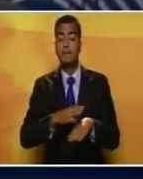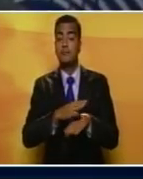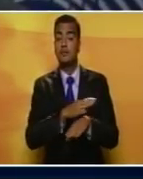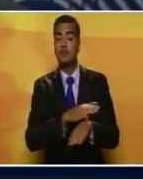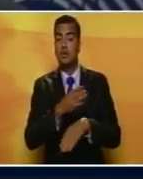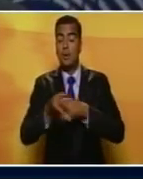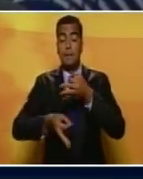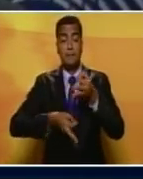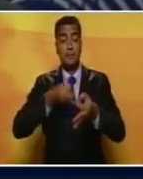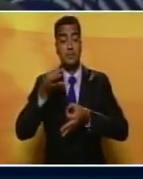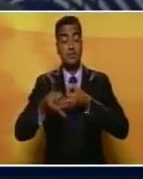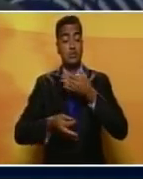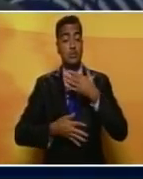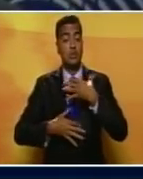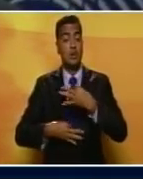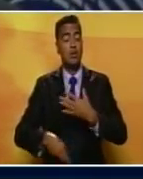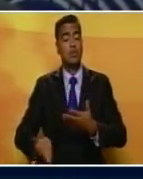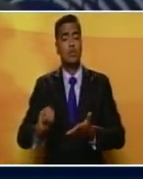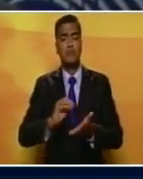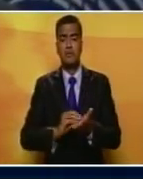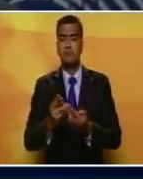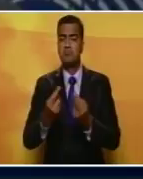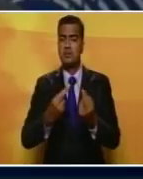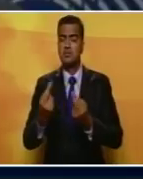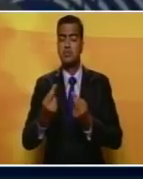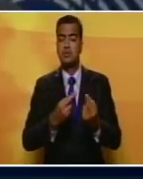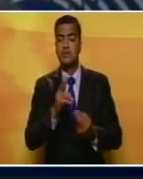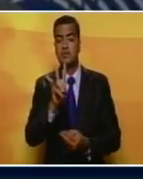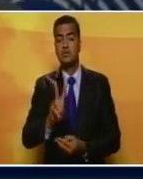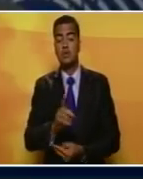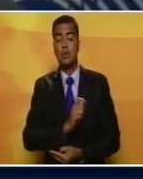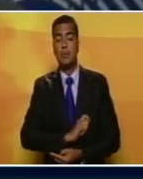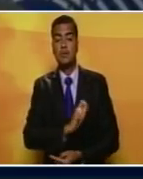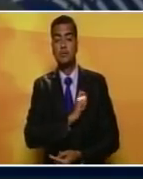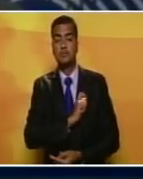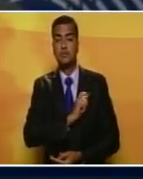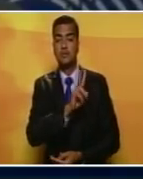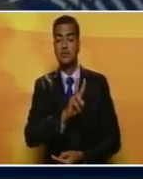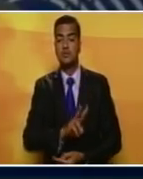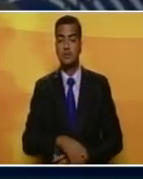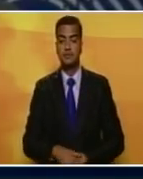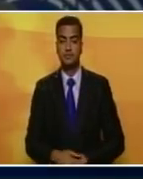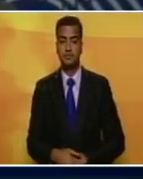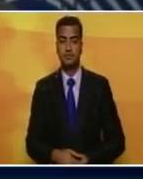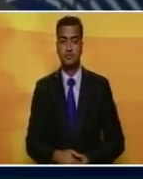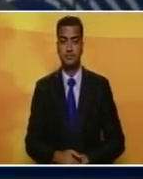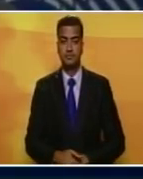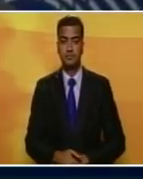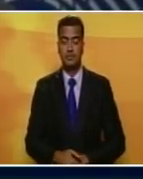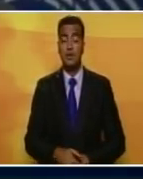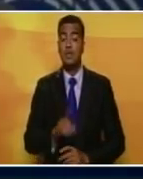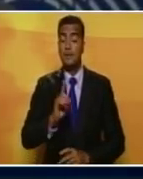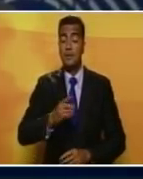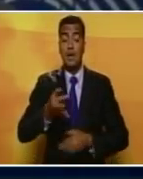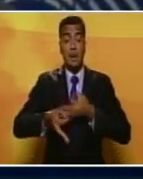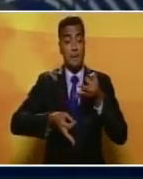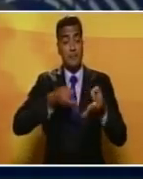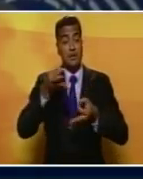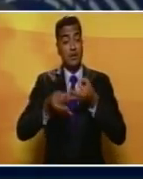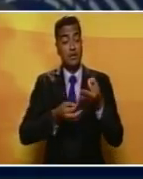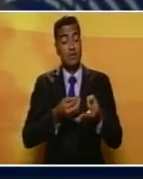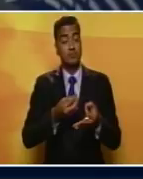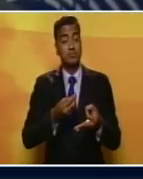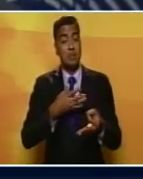Venezuela, aunque reconoció que tomará tiempo. Luego de ser declarado el embajador español en Caracas, Jesús Silva, como persona non grata